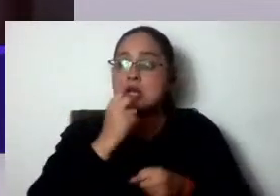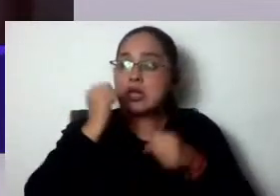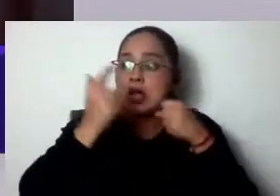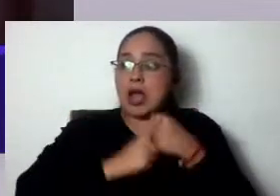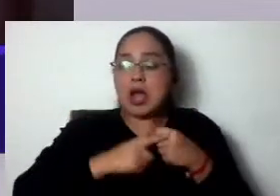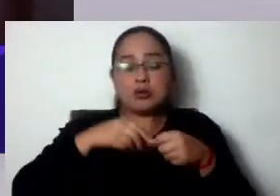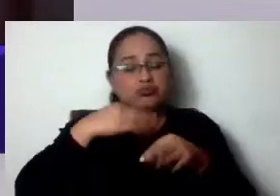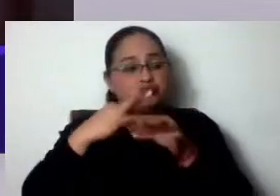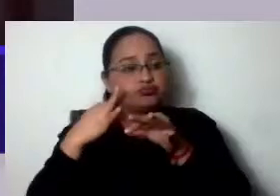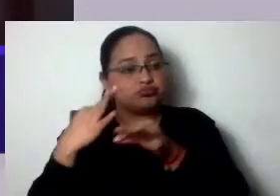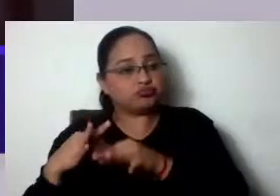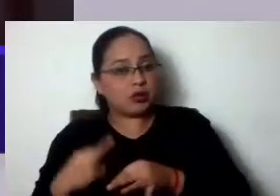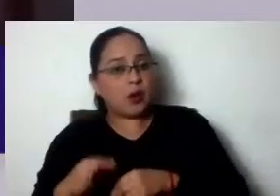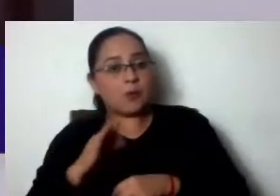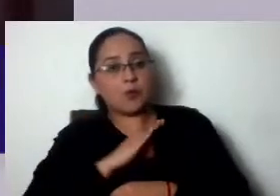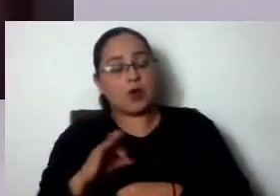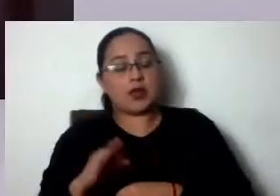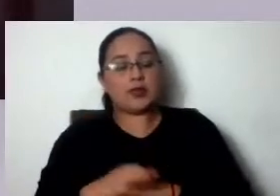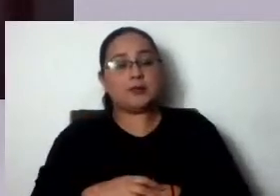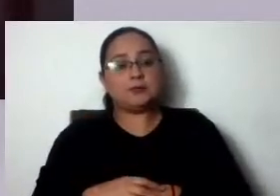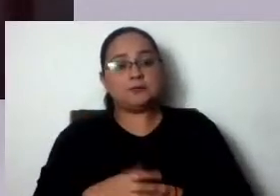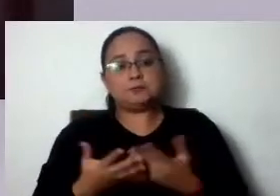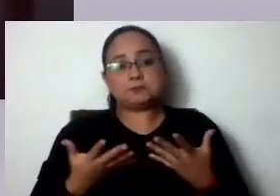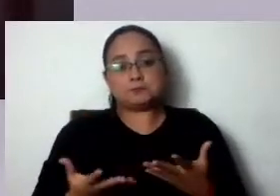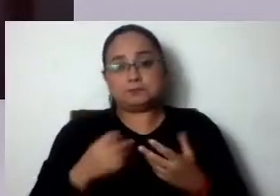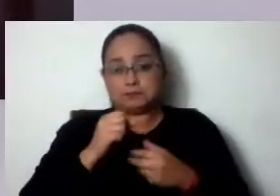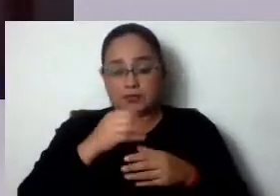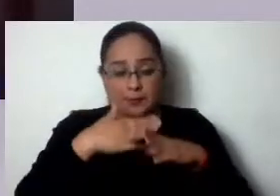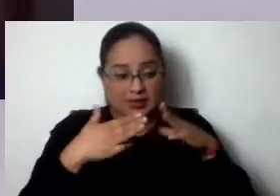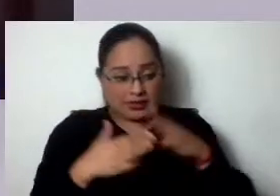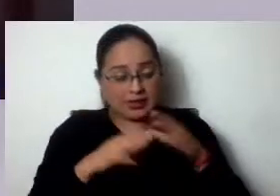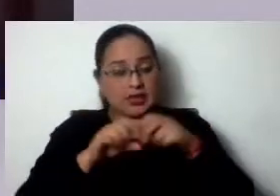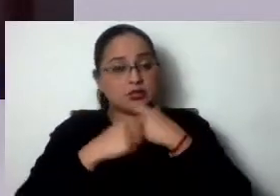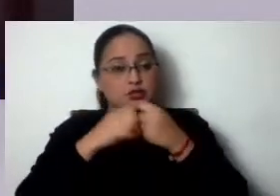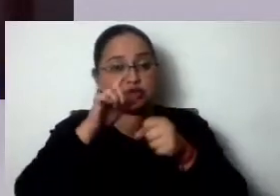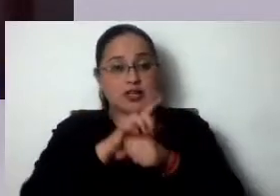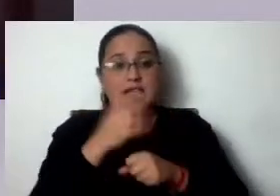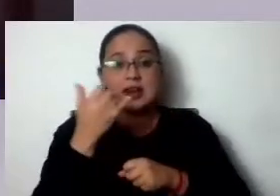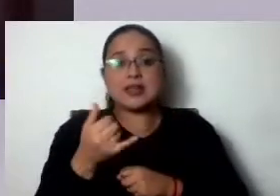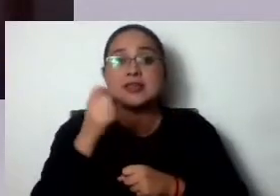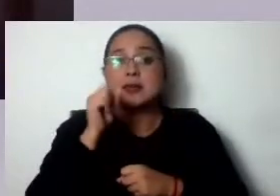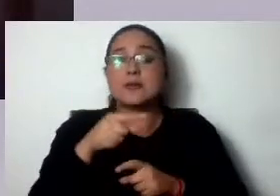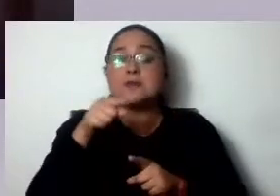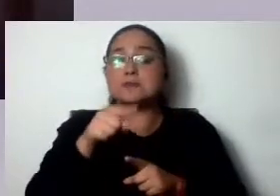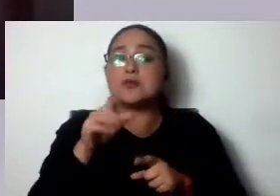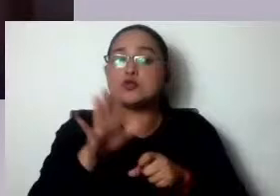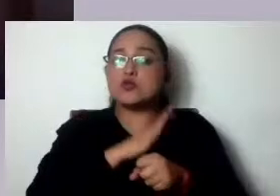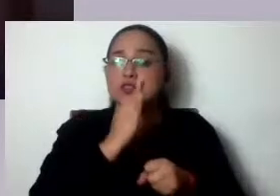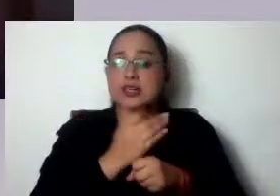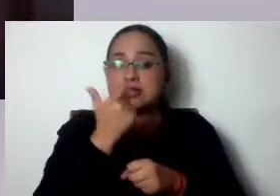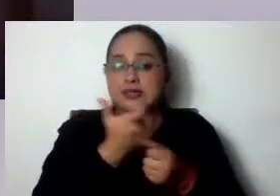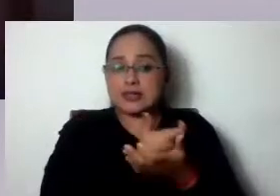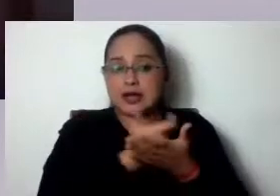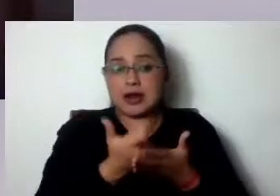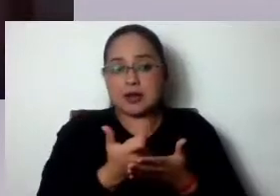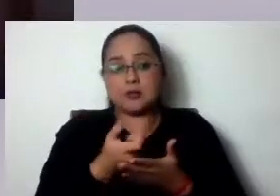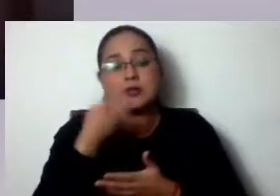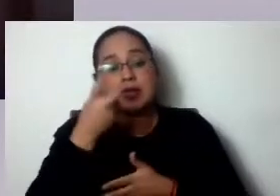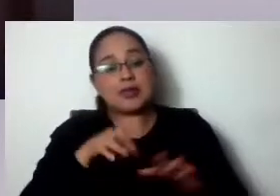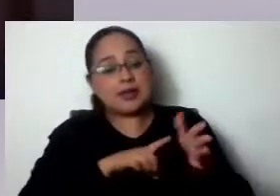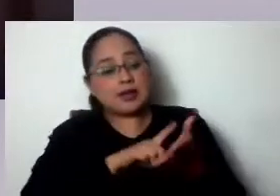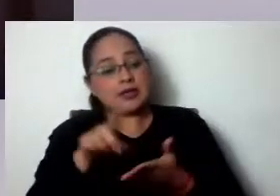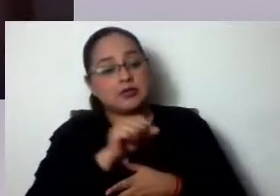jefe de familia en el orden material social y de esa forma se vincula el derecho al trabajo